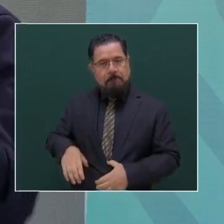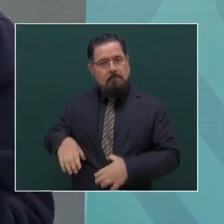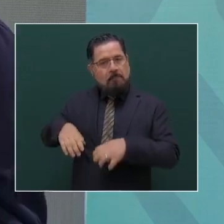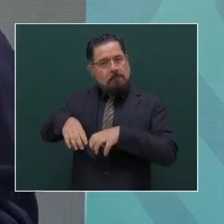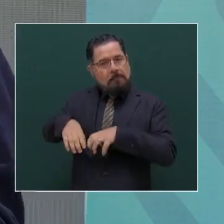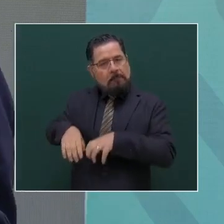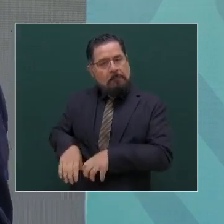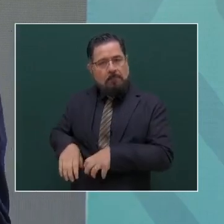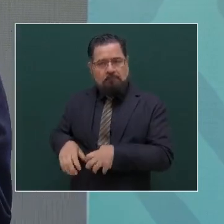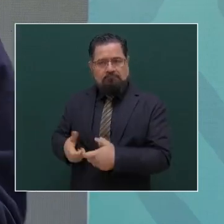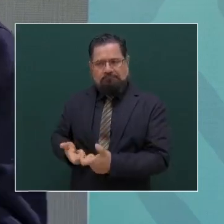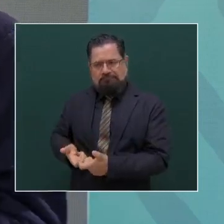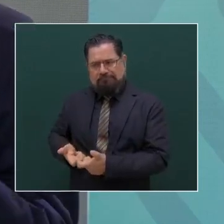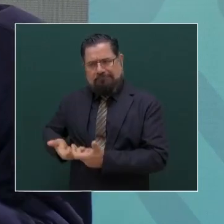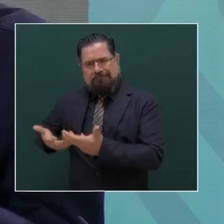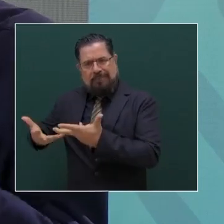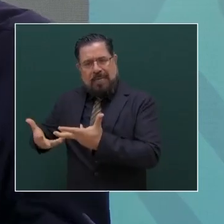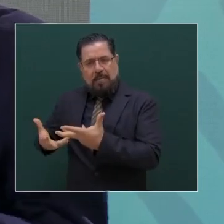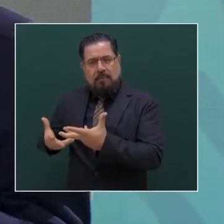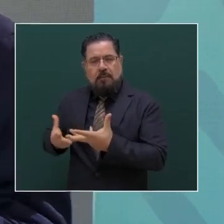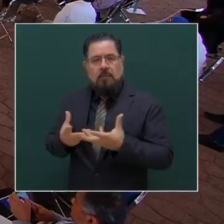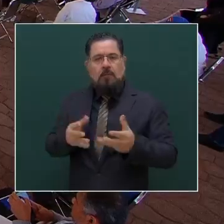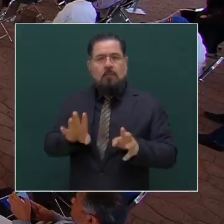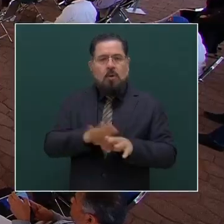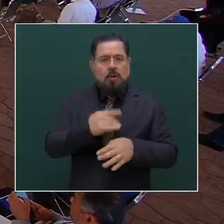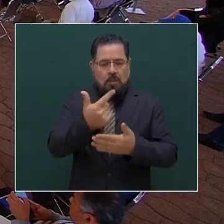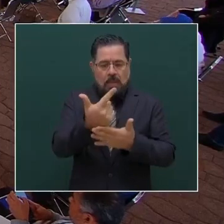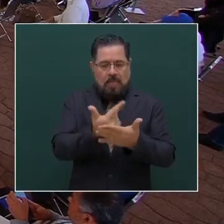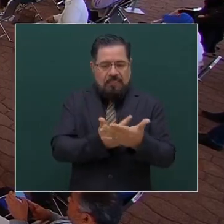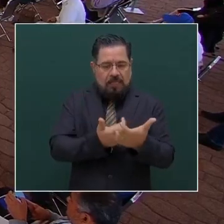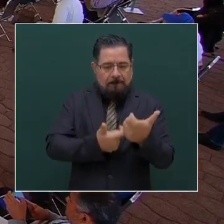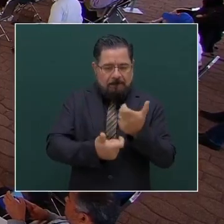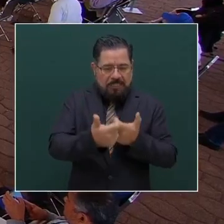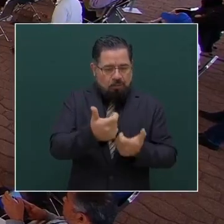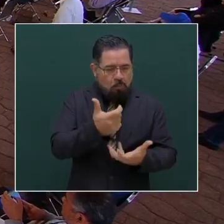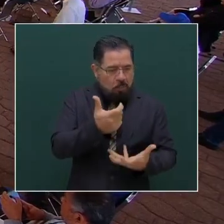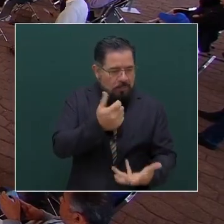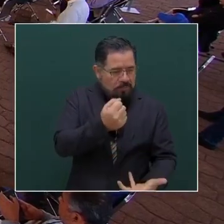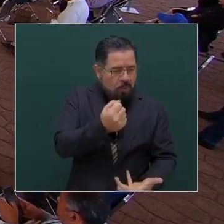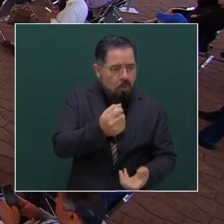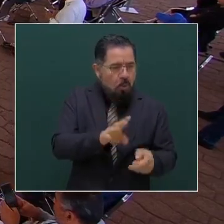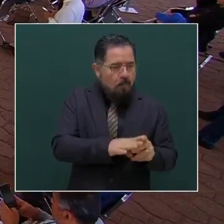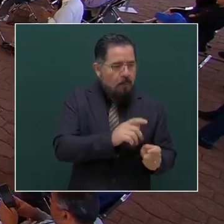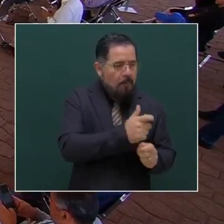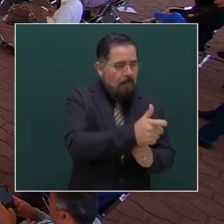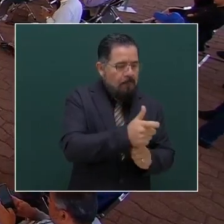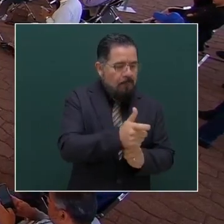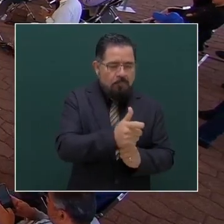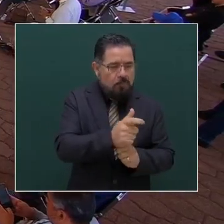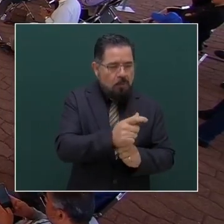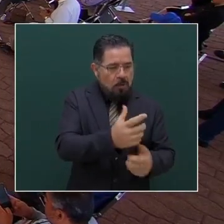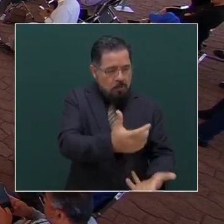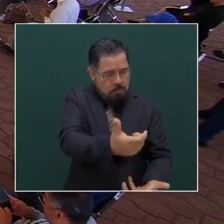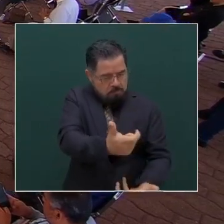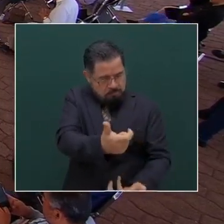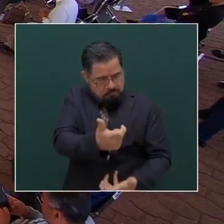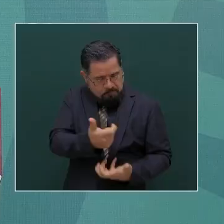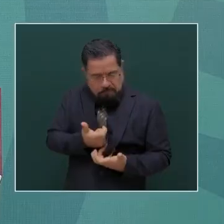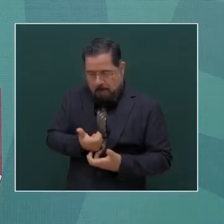Entonces, el presupuesto se lo consumía el gobierno, el aparato oneroso de